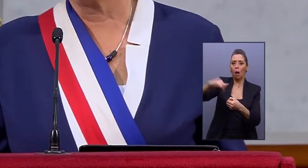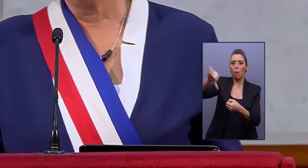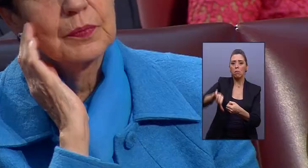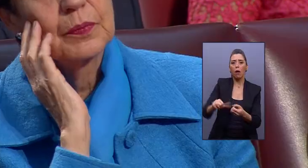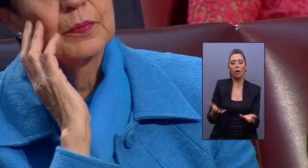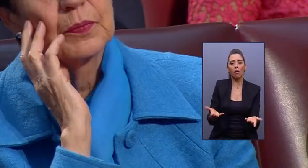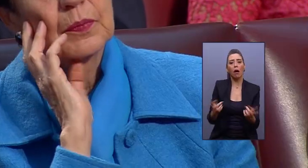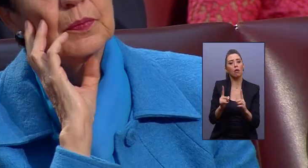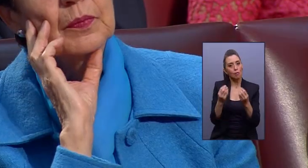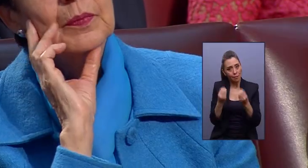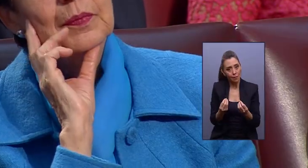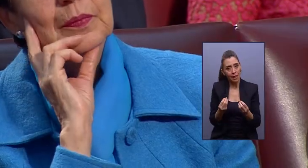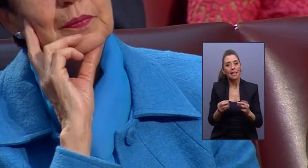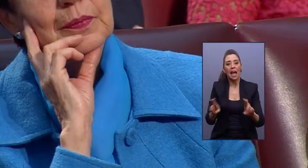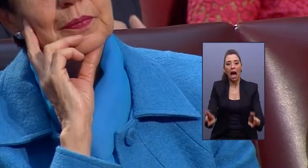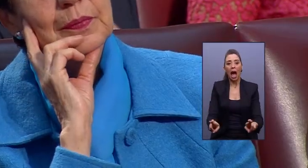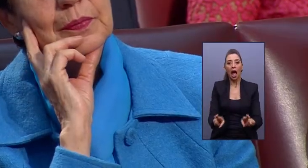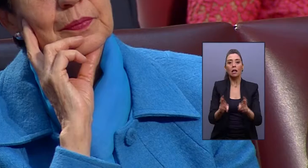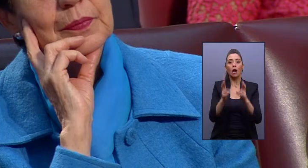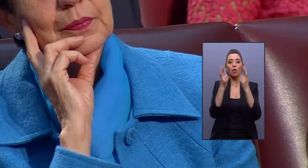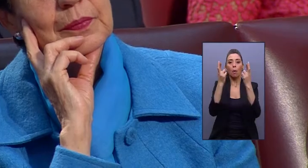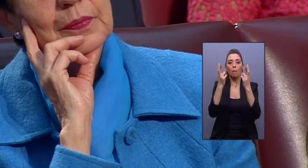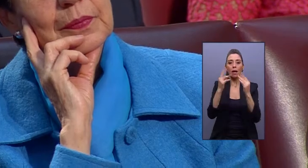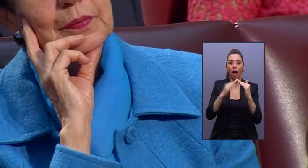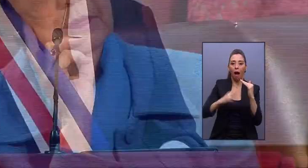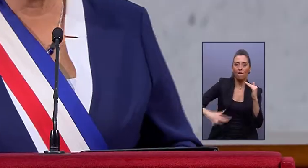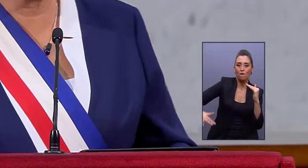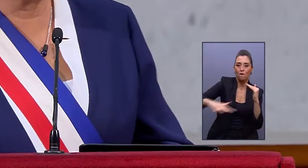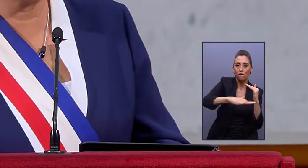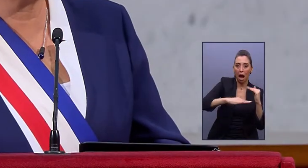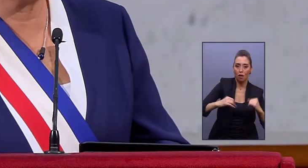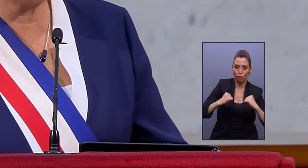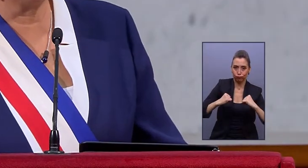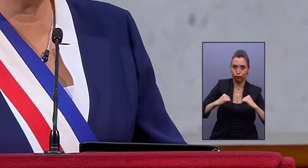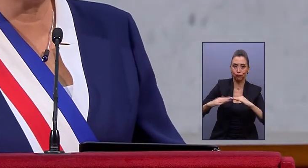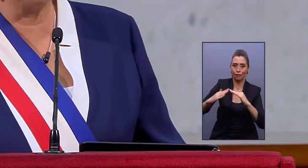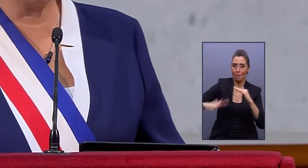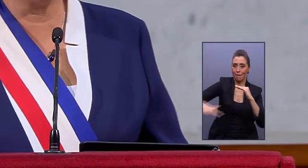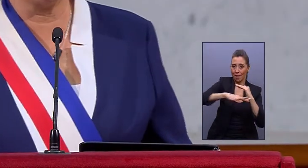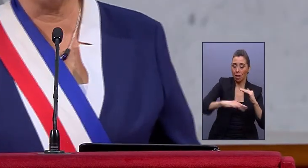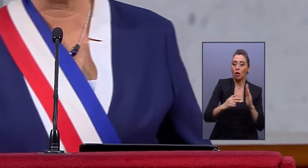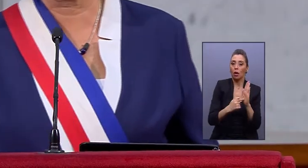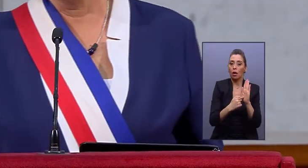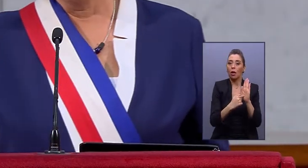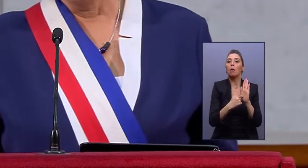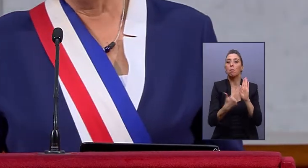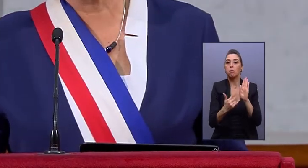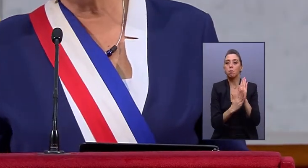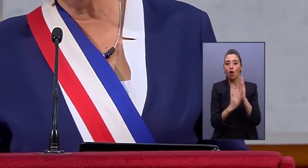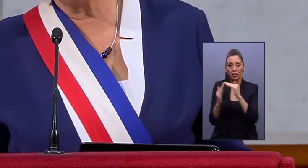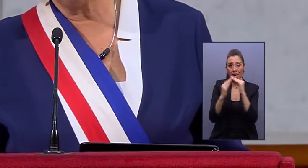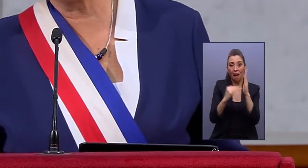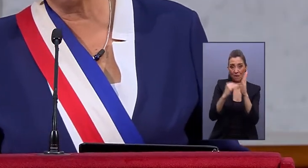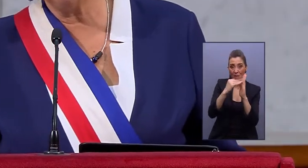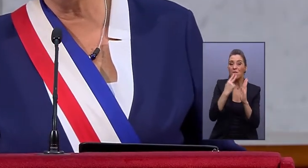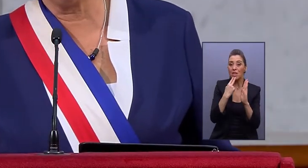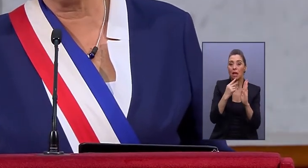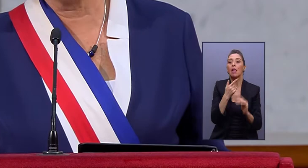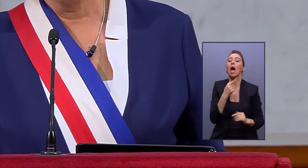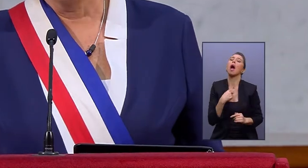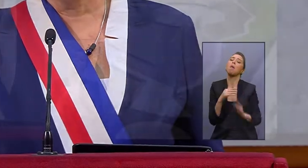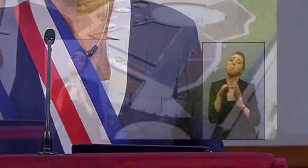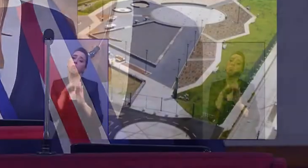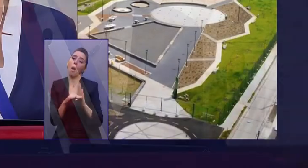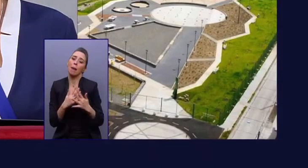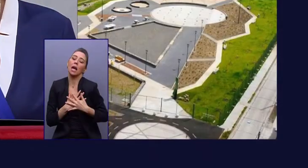condiciones. Por eso la recuperación y fortalecimiento de los barrios ha sido un eje central de nuestra política de vivienda. A través del programa Quiero mi